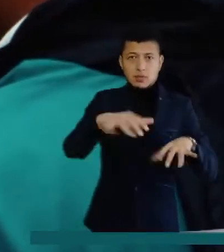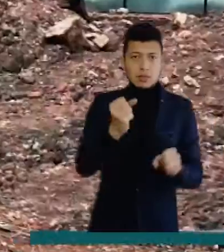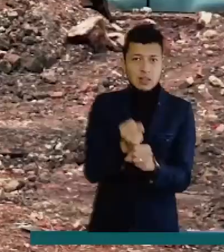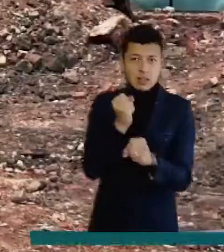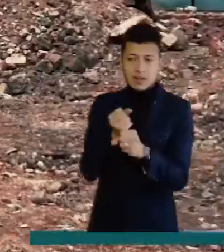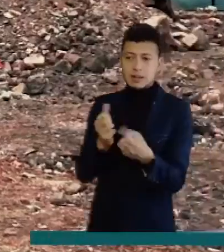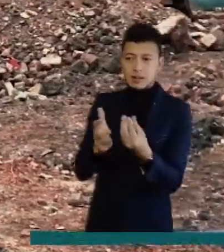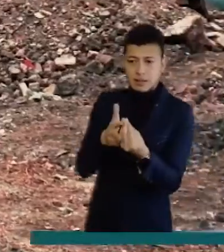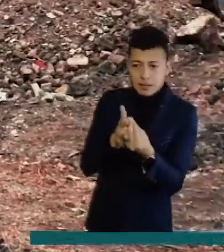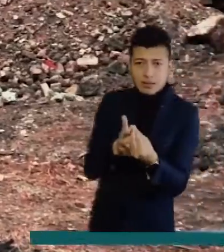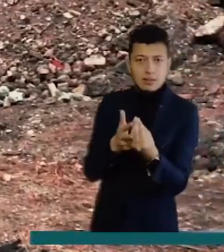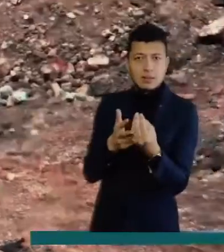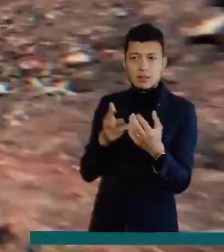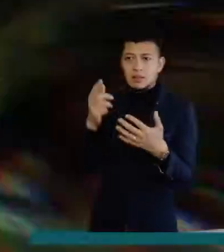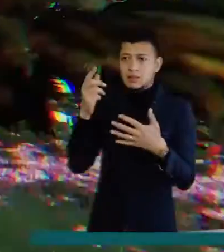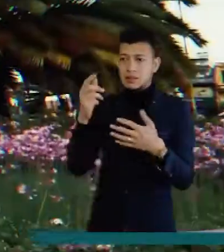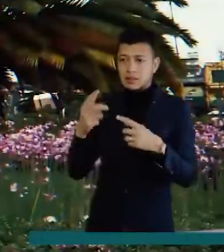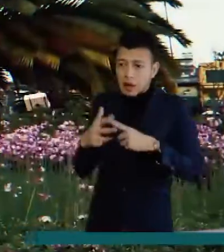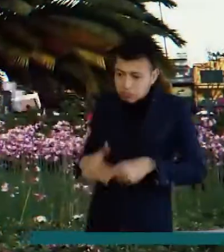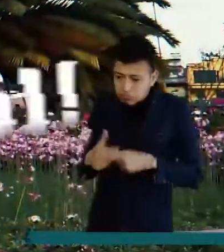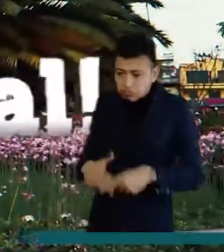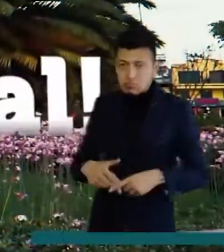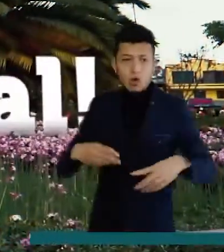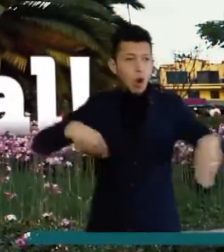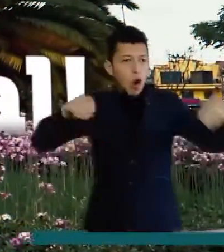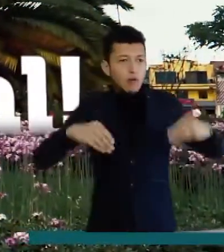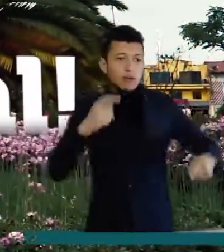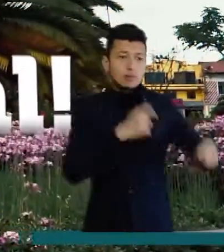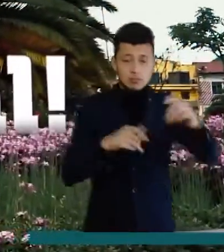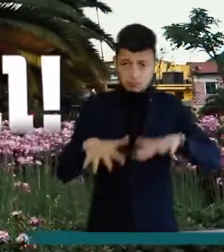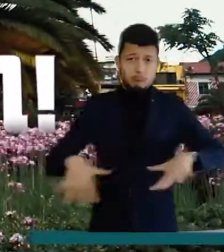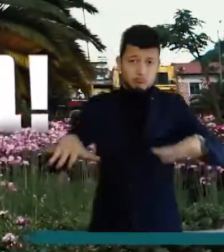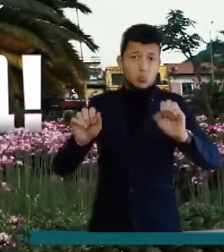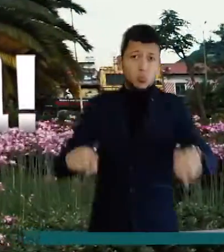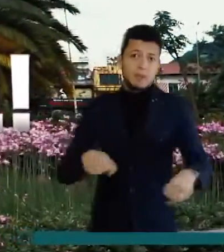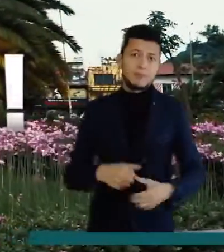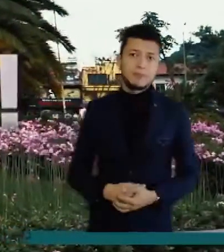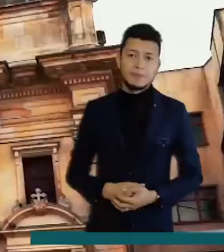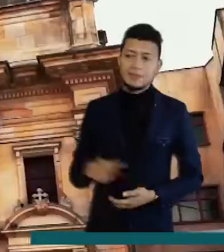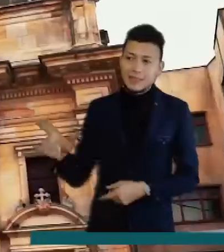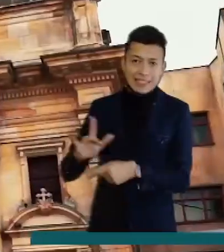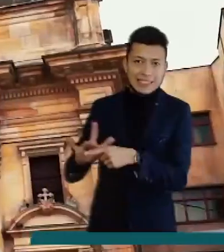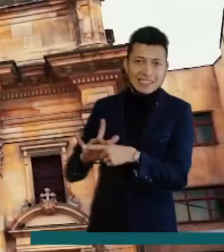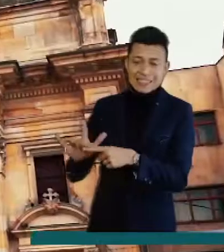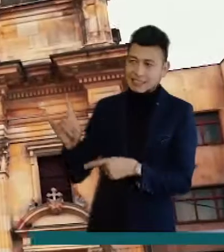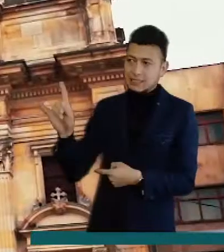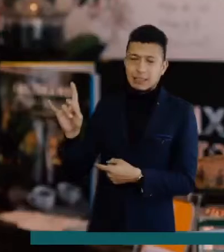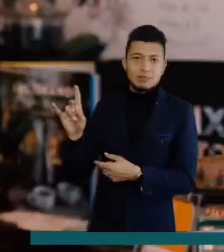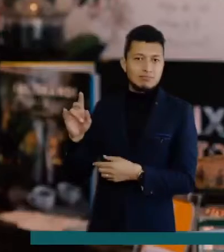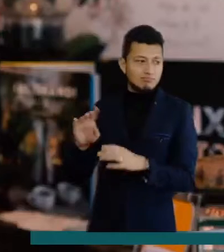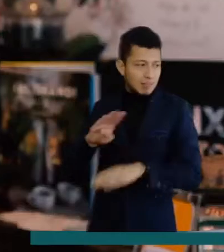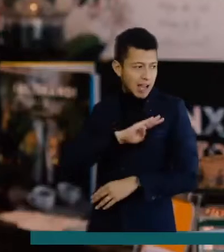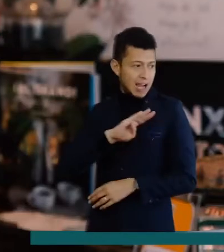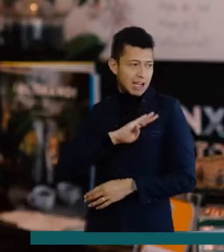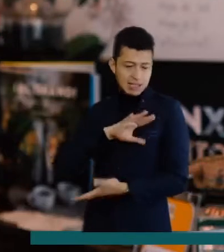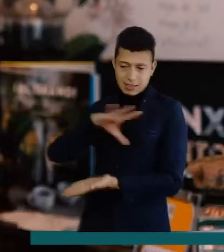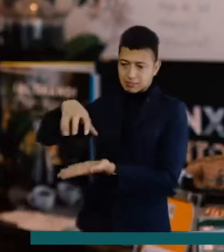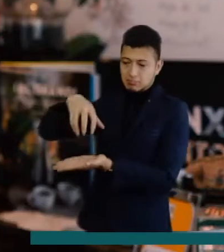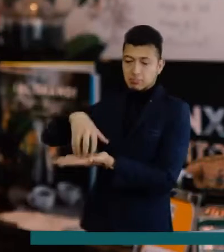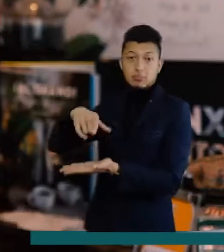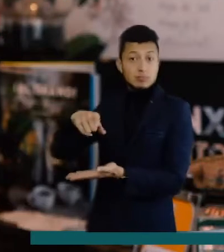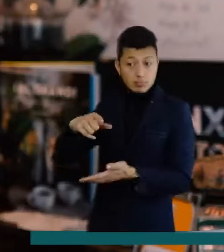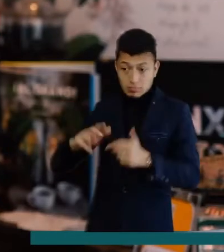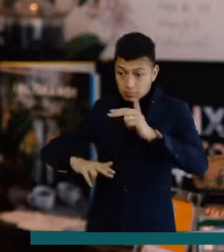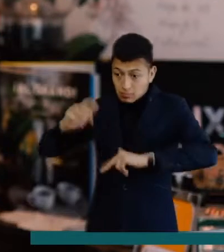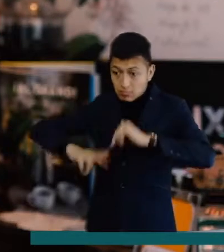sector, los de la mecánica, de las cobijas, puedan hacer uso de estos espacios. Un edificio tan importante como es una alcaldía es como una